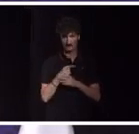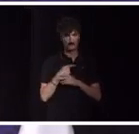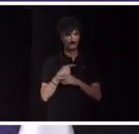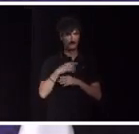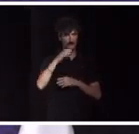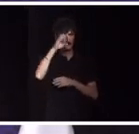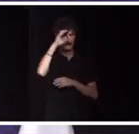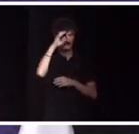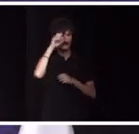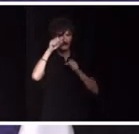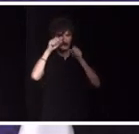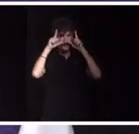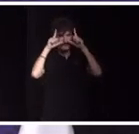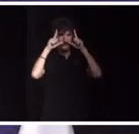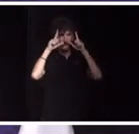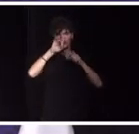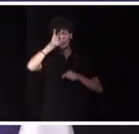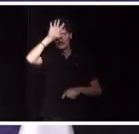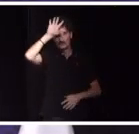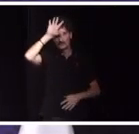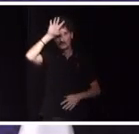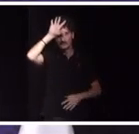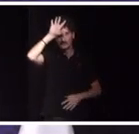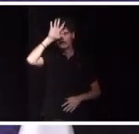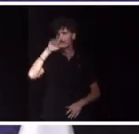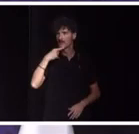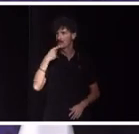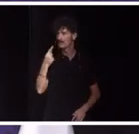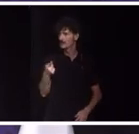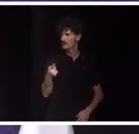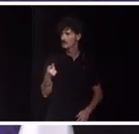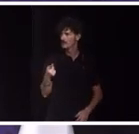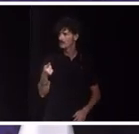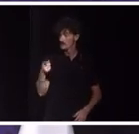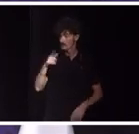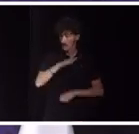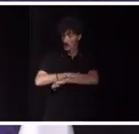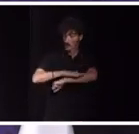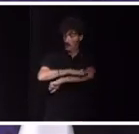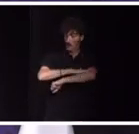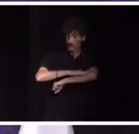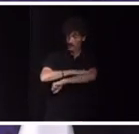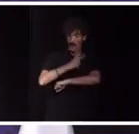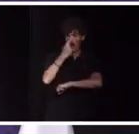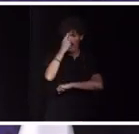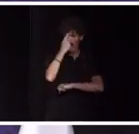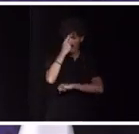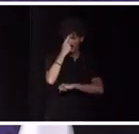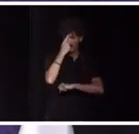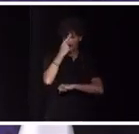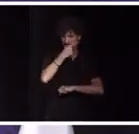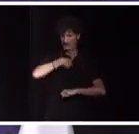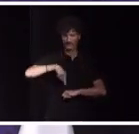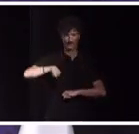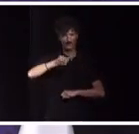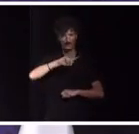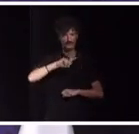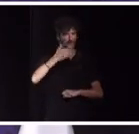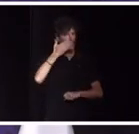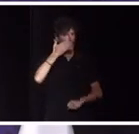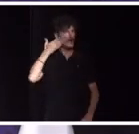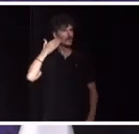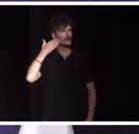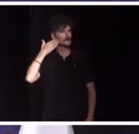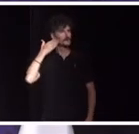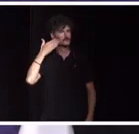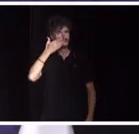ojos como platos y decía, pues si es nuestra ministra Gandhi, estamos muy